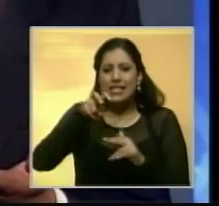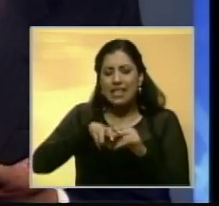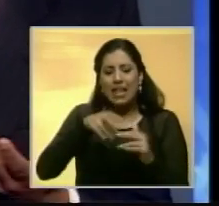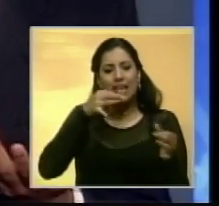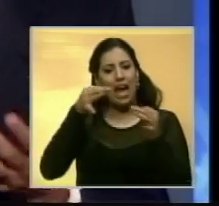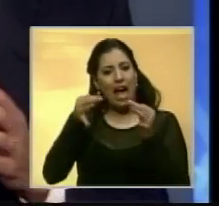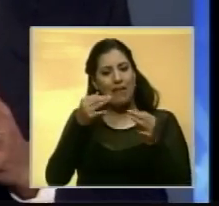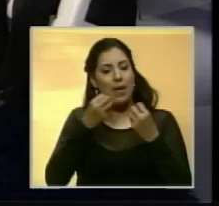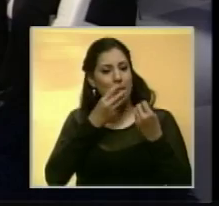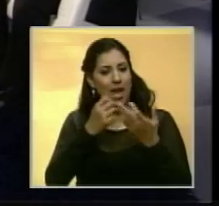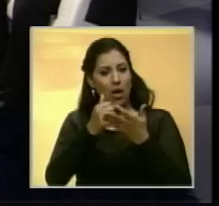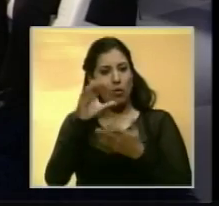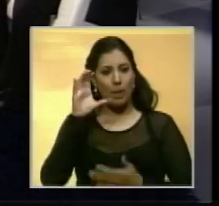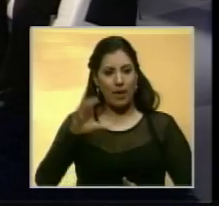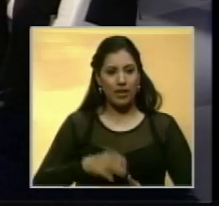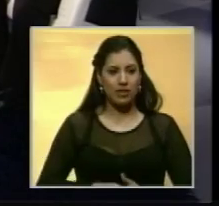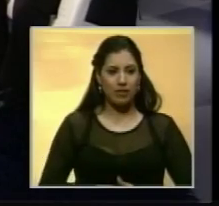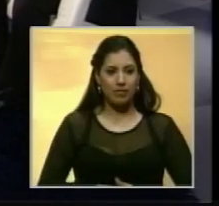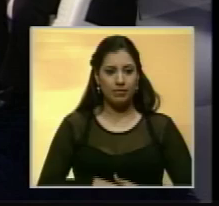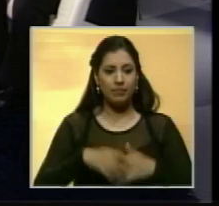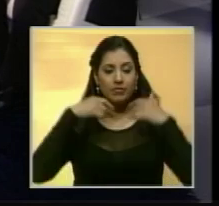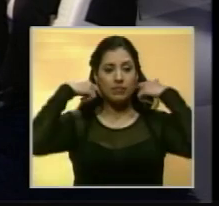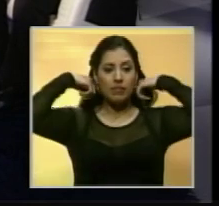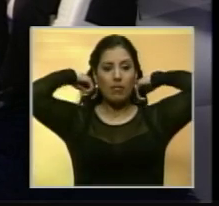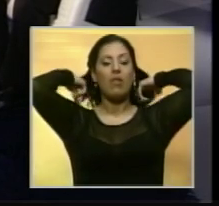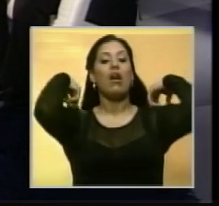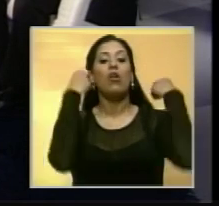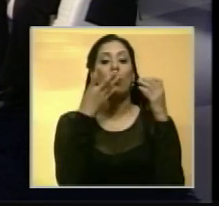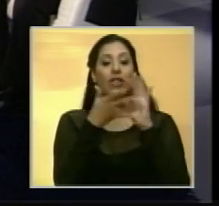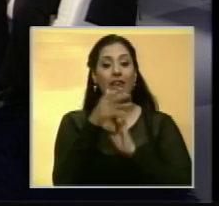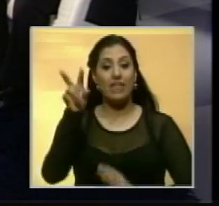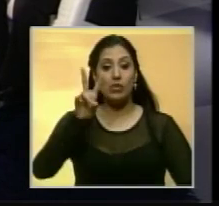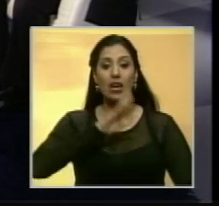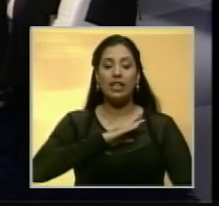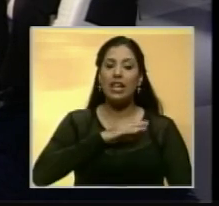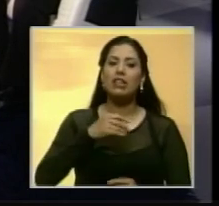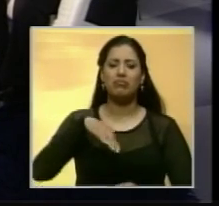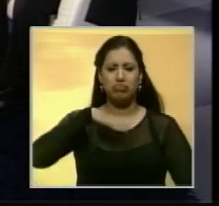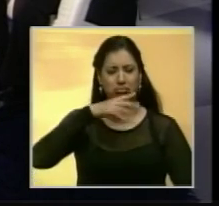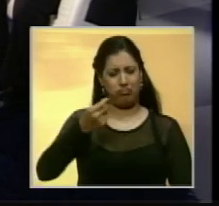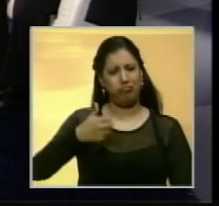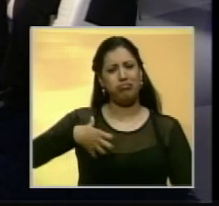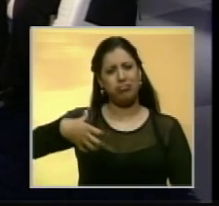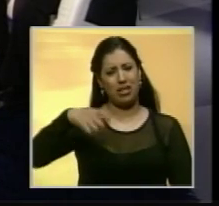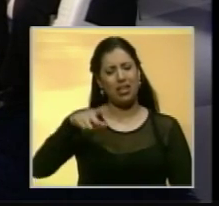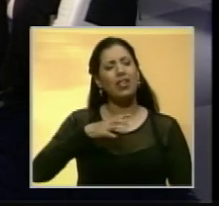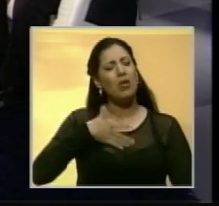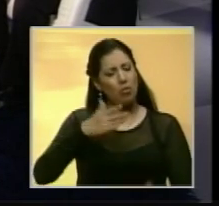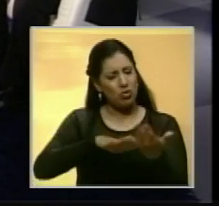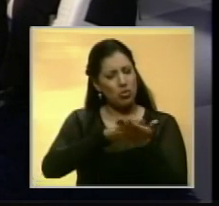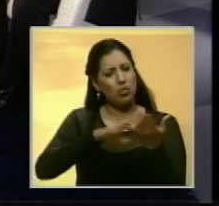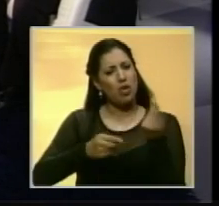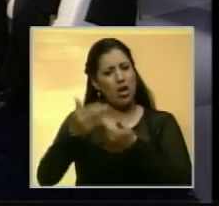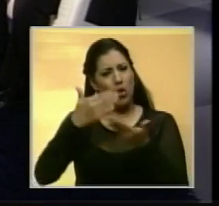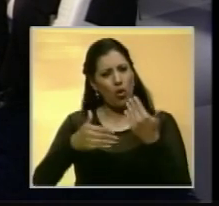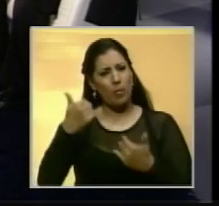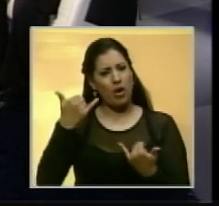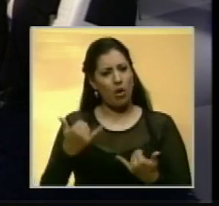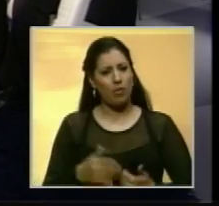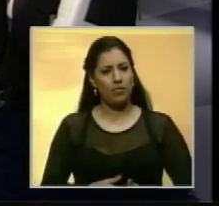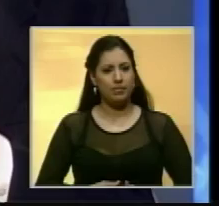a dialogar por el bien del país. Rodríguez señaló que Venezuela tiene recursos suficientes para afrontar la crisis económica